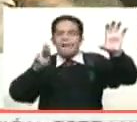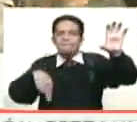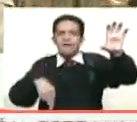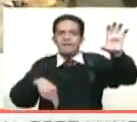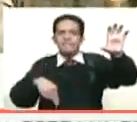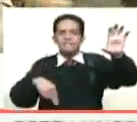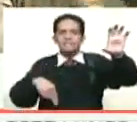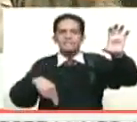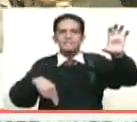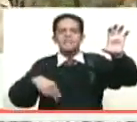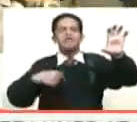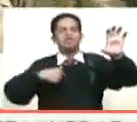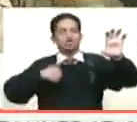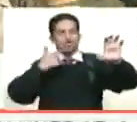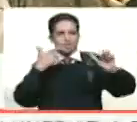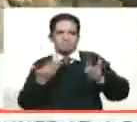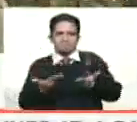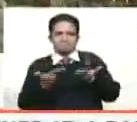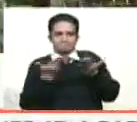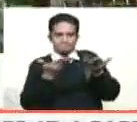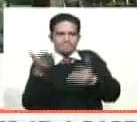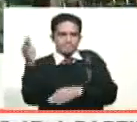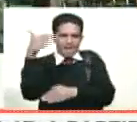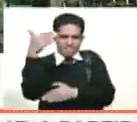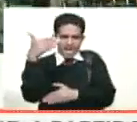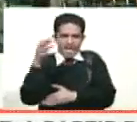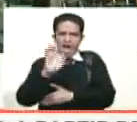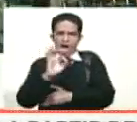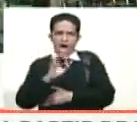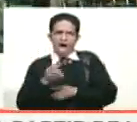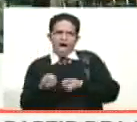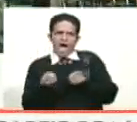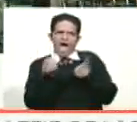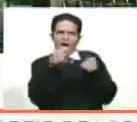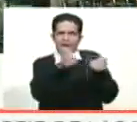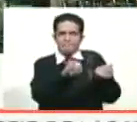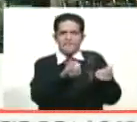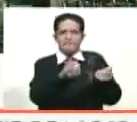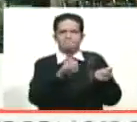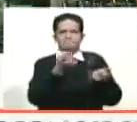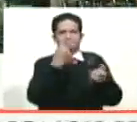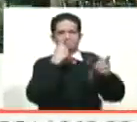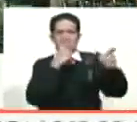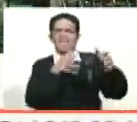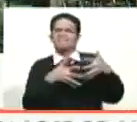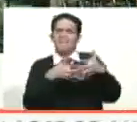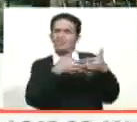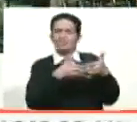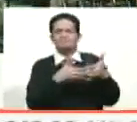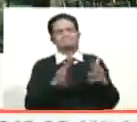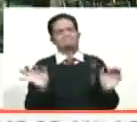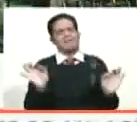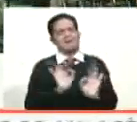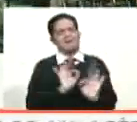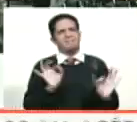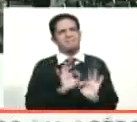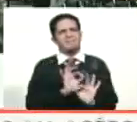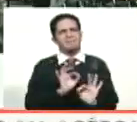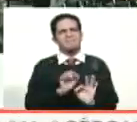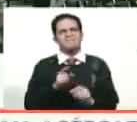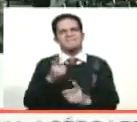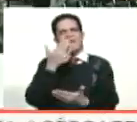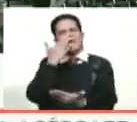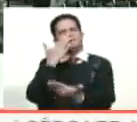rendir las armas y las banderas de la República ante el imperialismo yanqui, ni ante ninguna